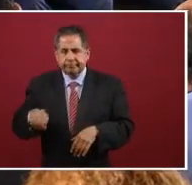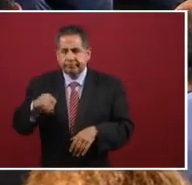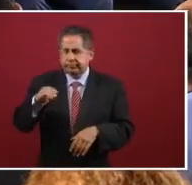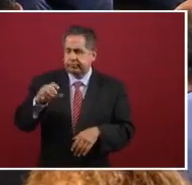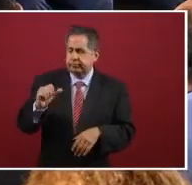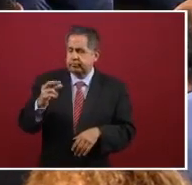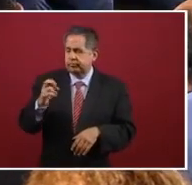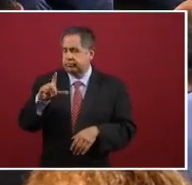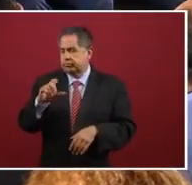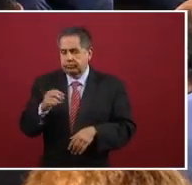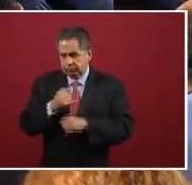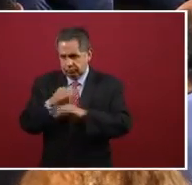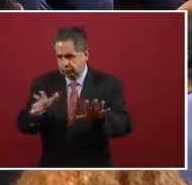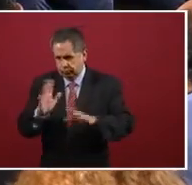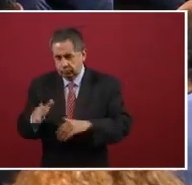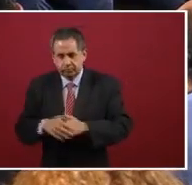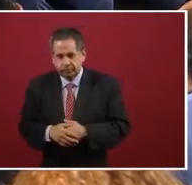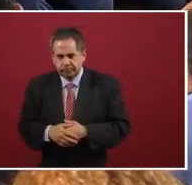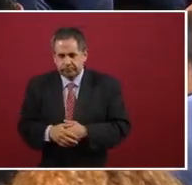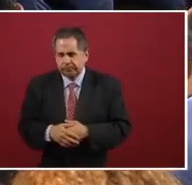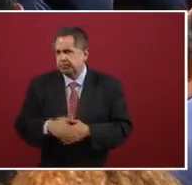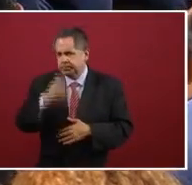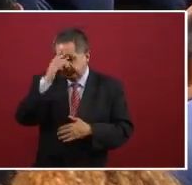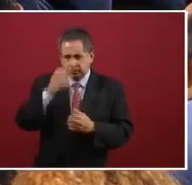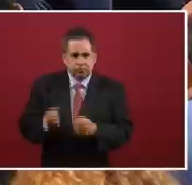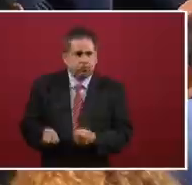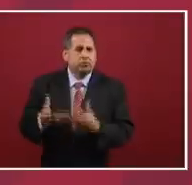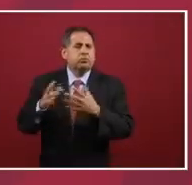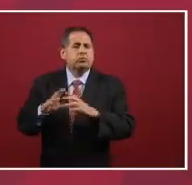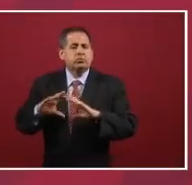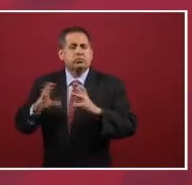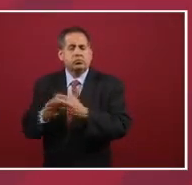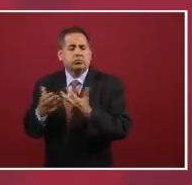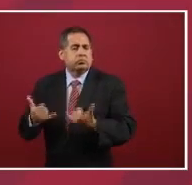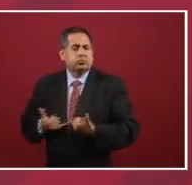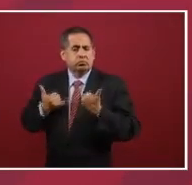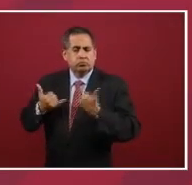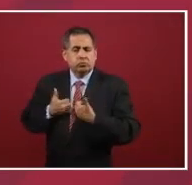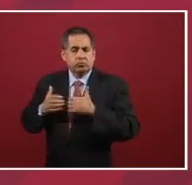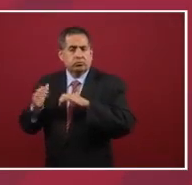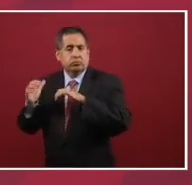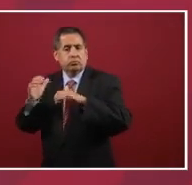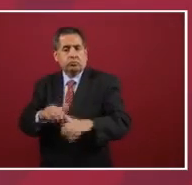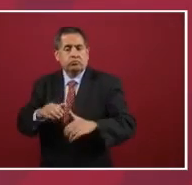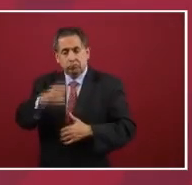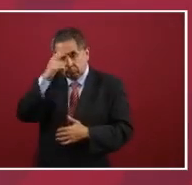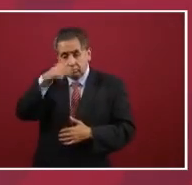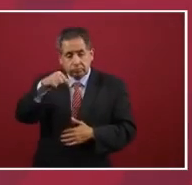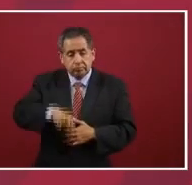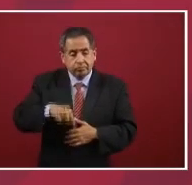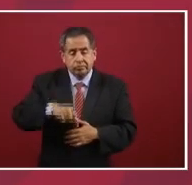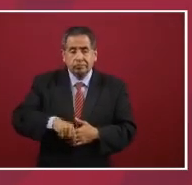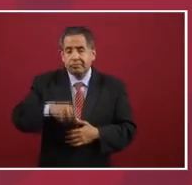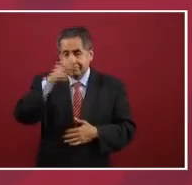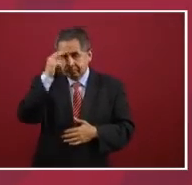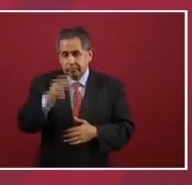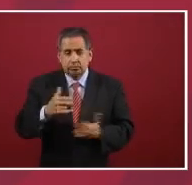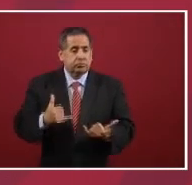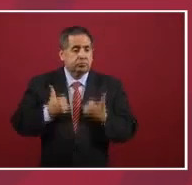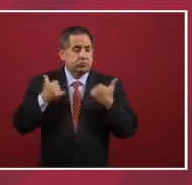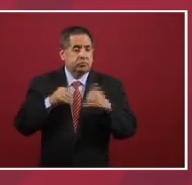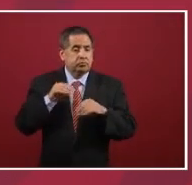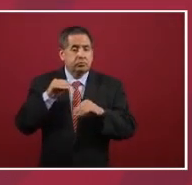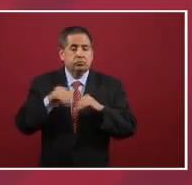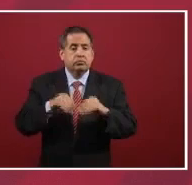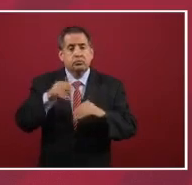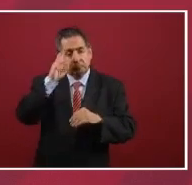Marcelo. ¿Saben cuántos jóvenes están trabajando en México en el programa Jóvenes Construyendo